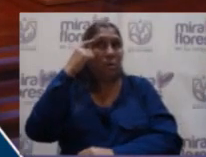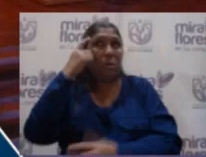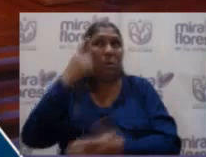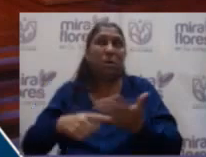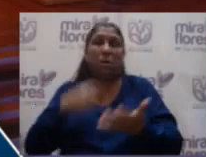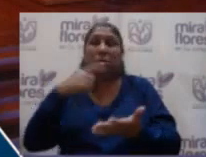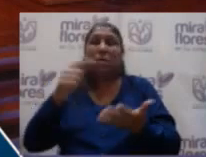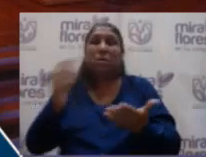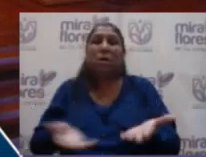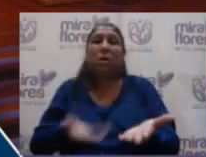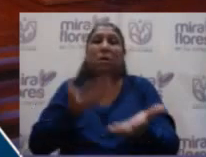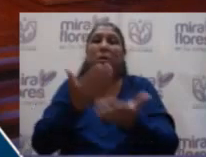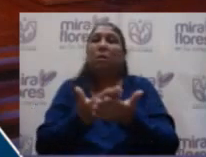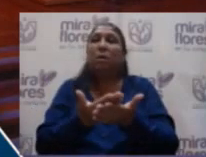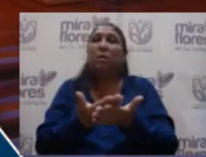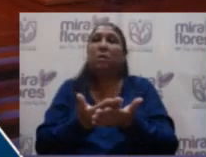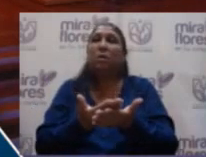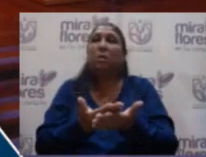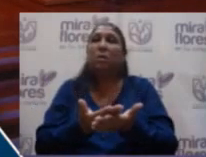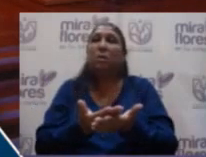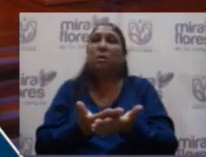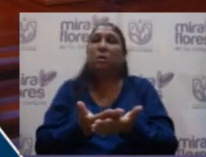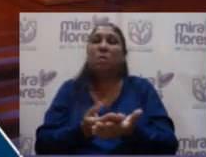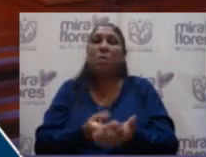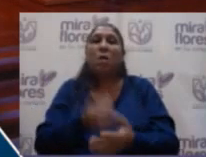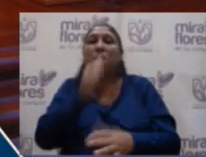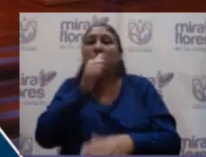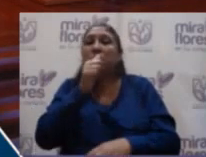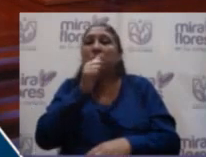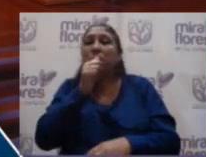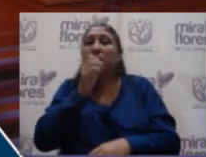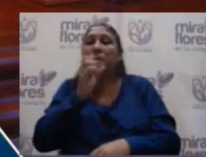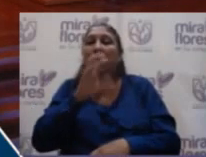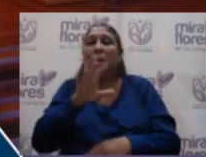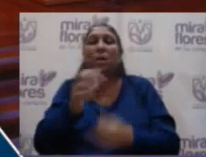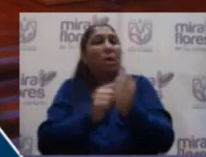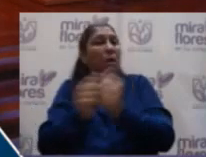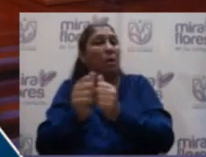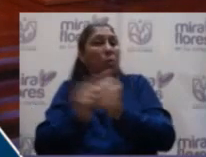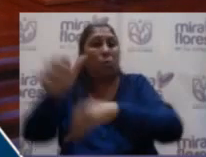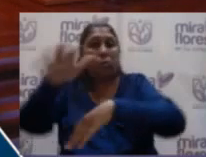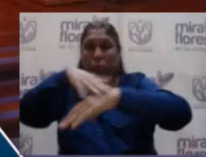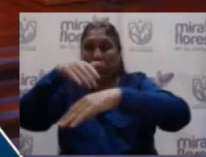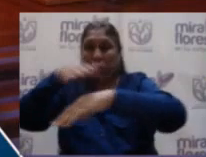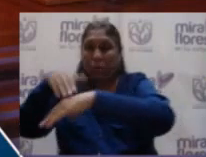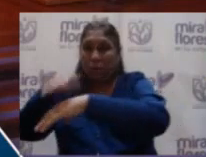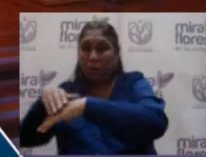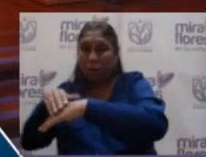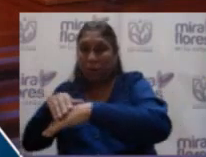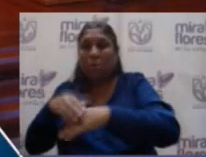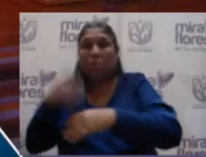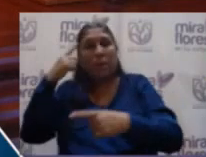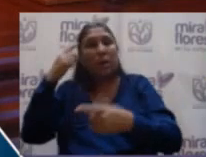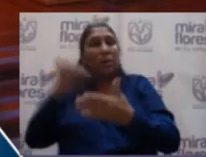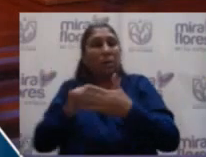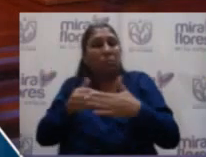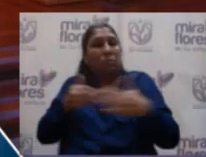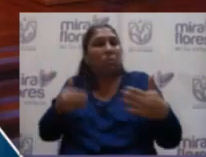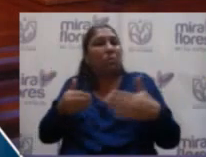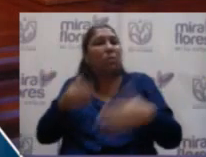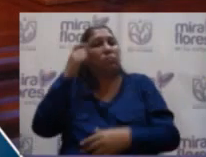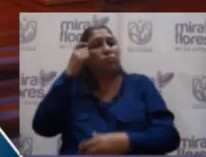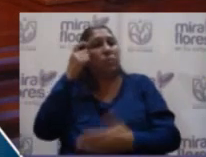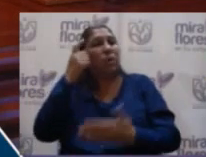se otorgue una iniciativa privada, el día que haya un concurso, me adelanto para que tengan en consideración muchísimas cosas